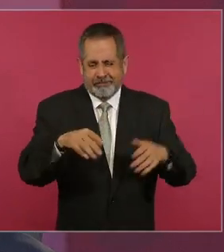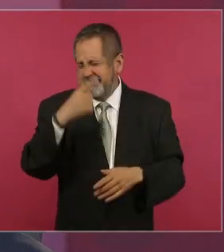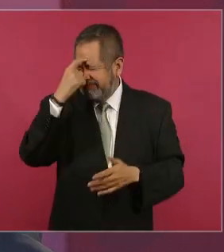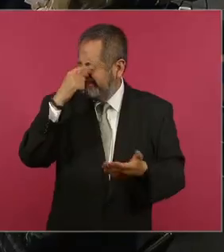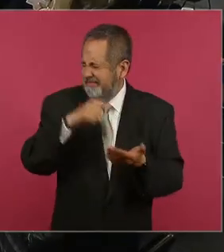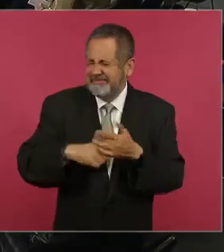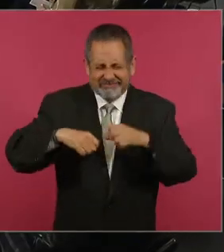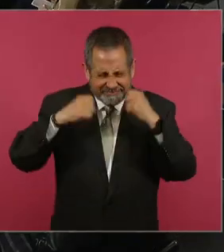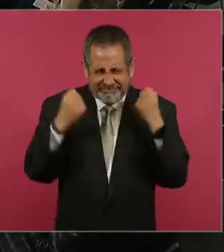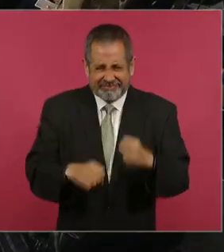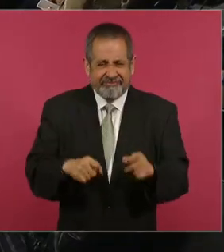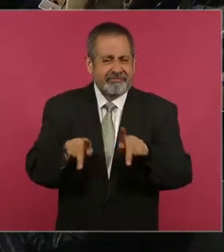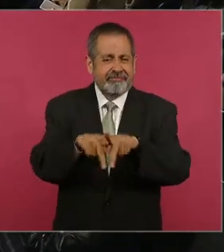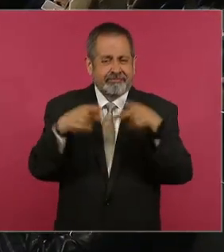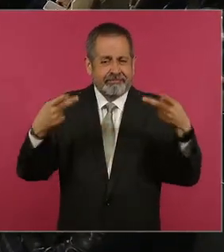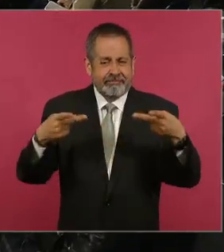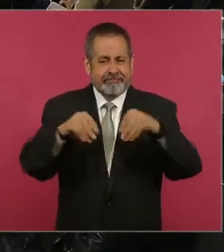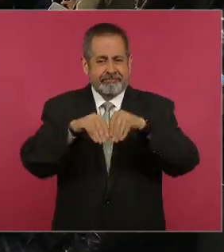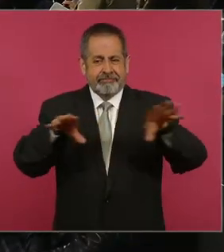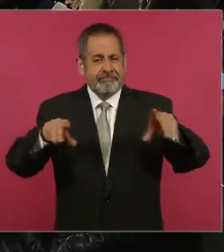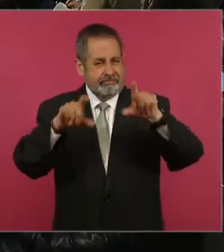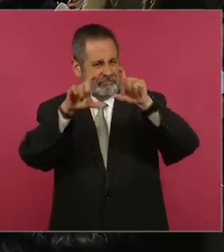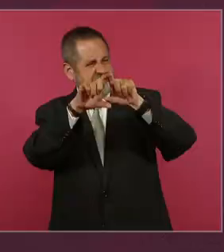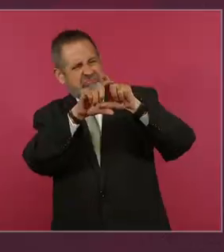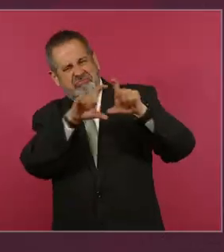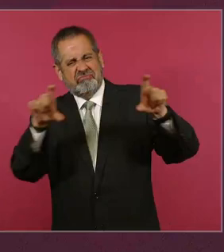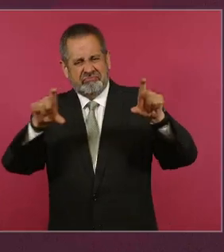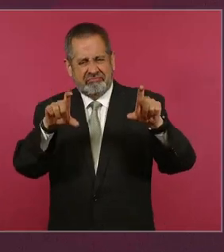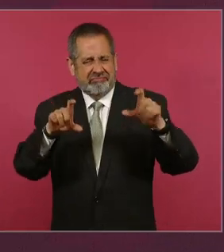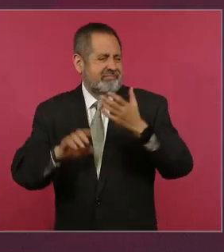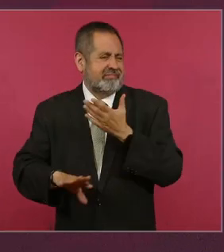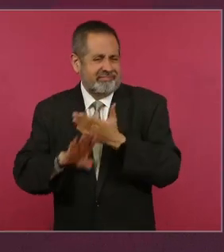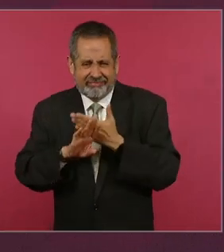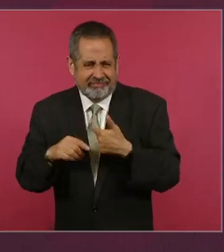titulares de los periódicos,